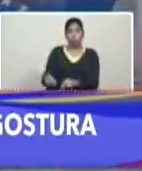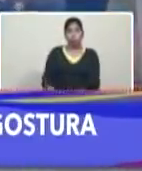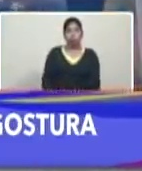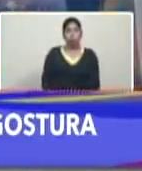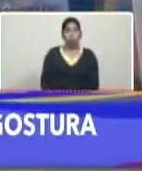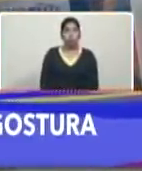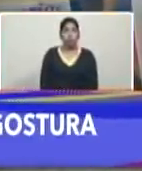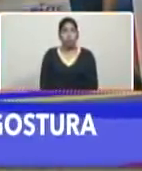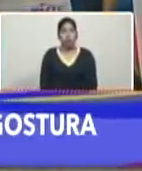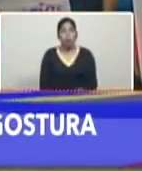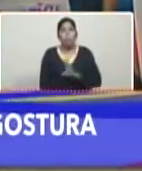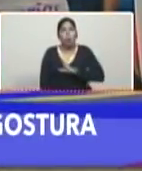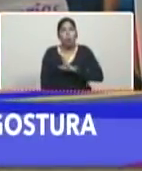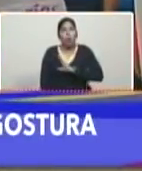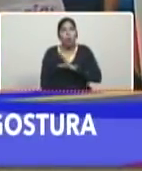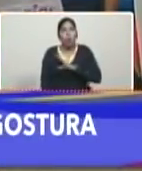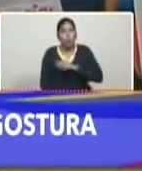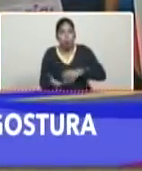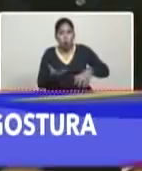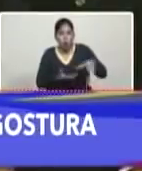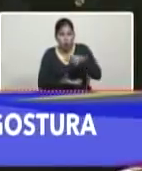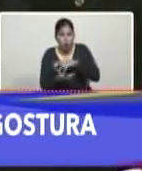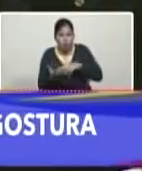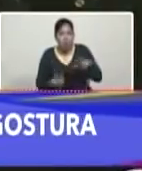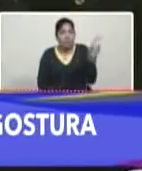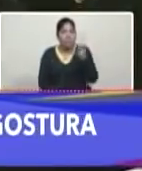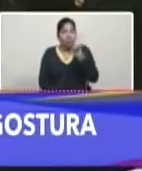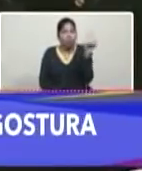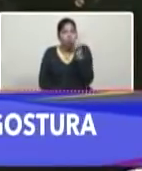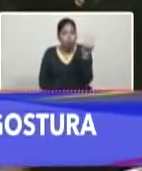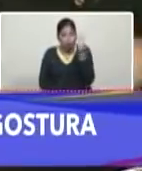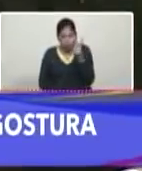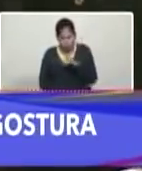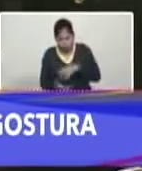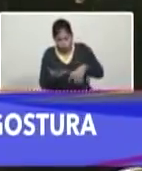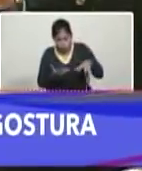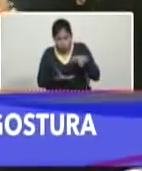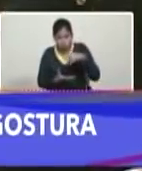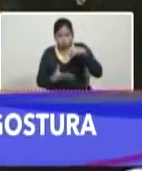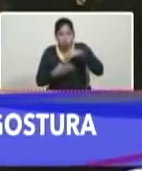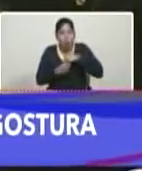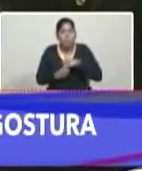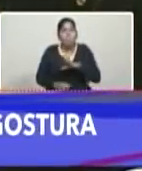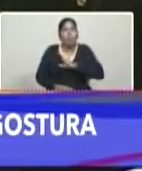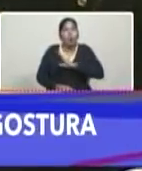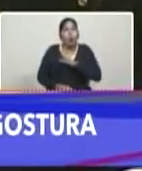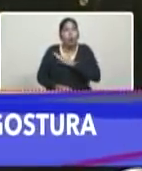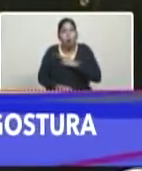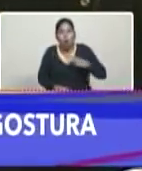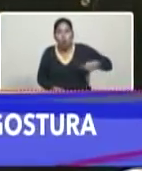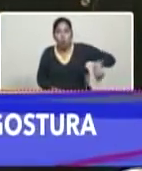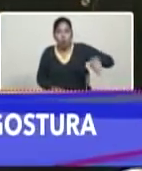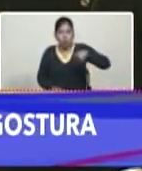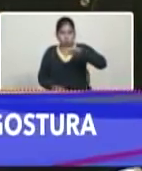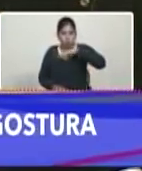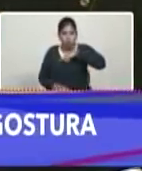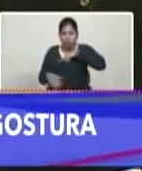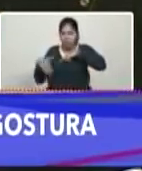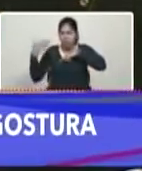Los problemas de los venezolanos son nuestros.